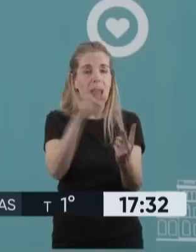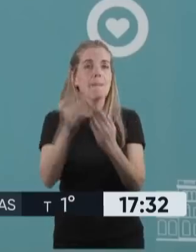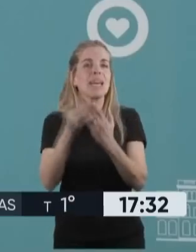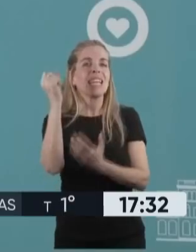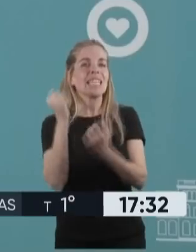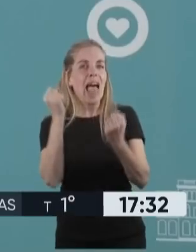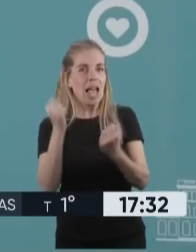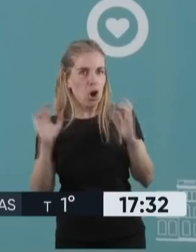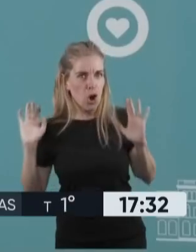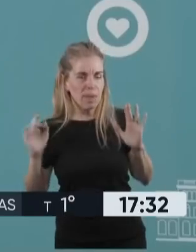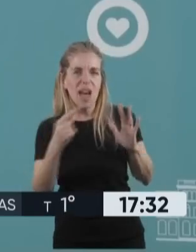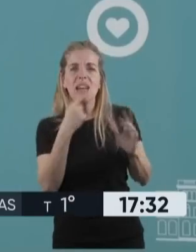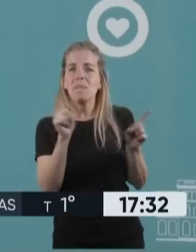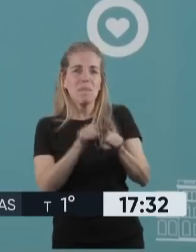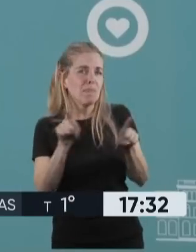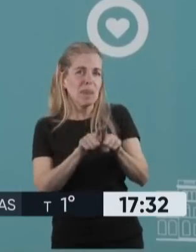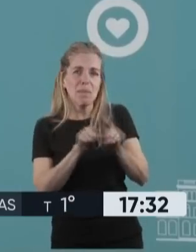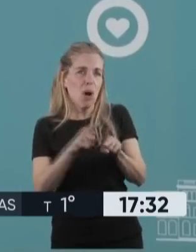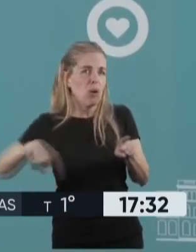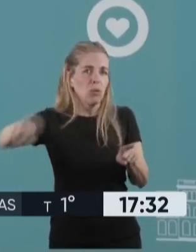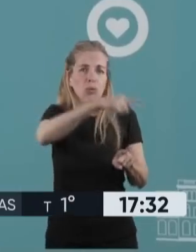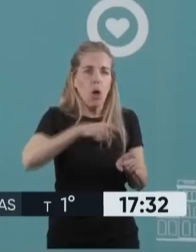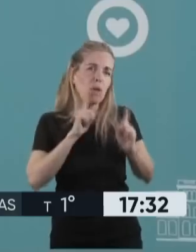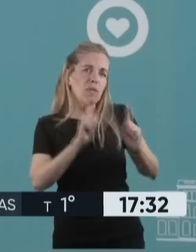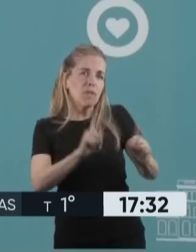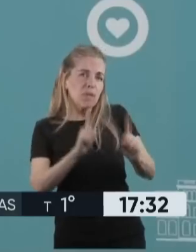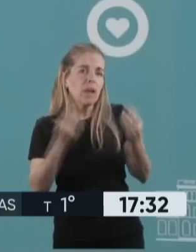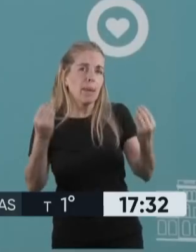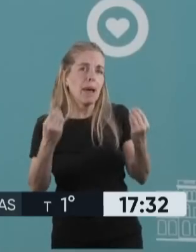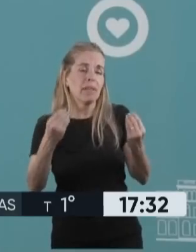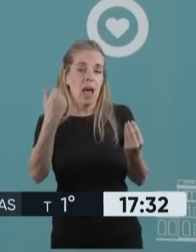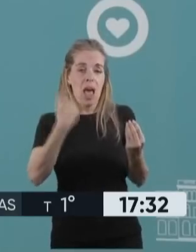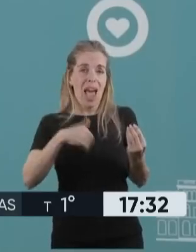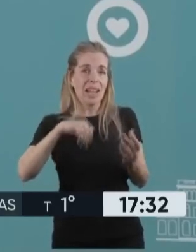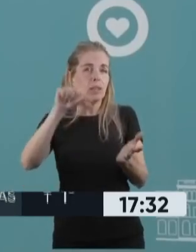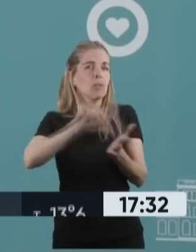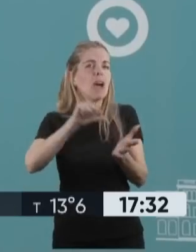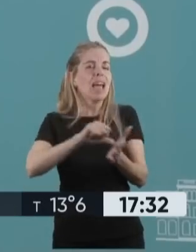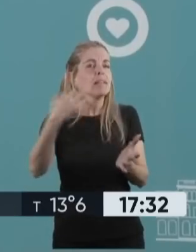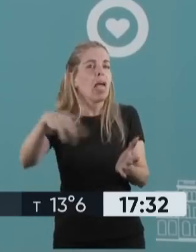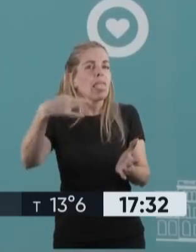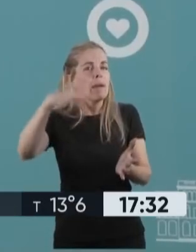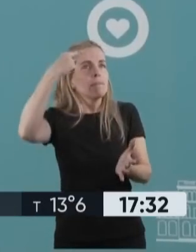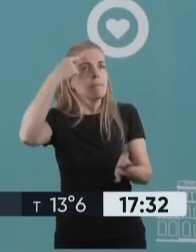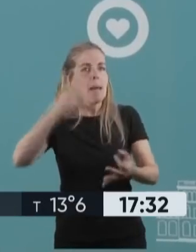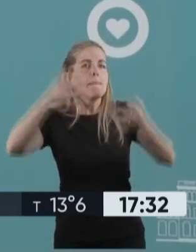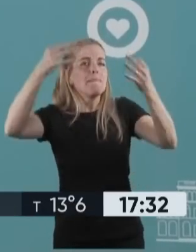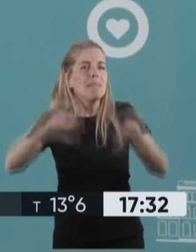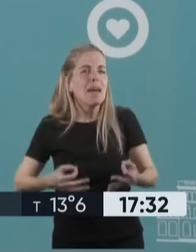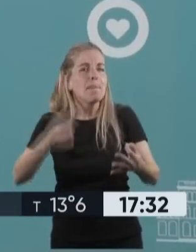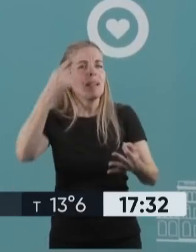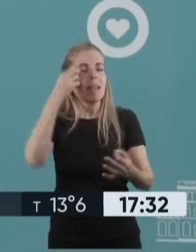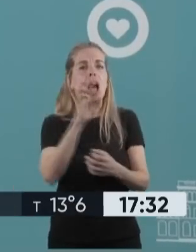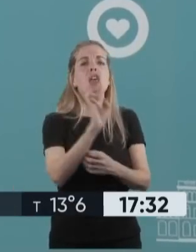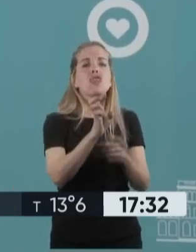dijo, es lo mismo que venimos sosteniendo en un país en el cual hay que elegir a dónde se dirigen los